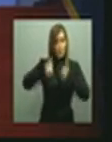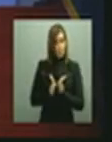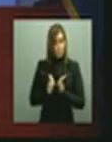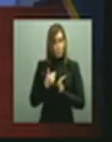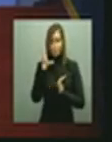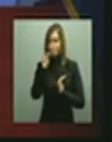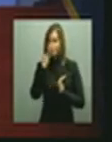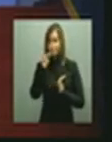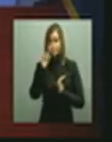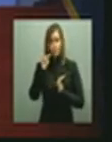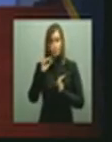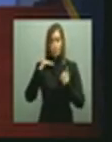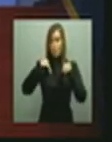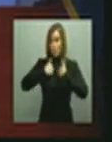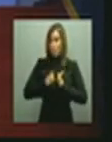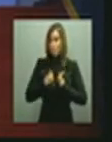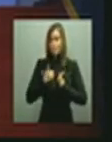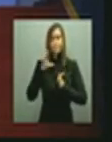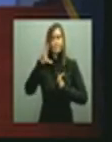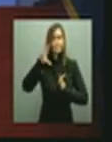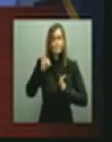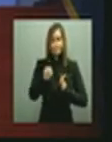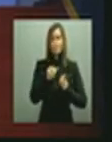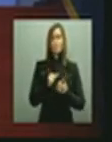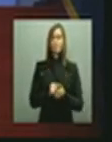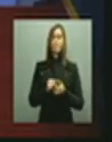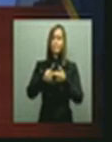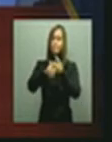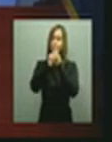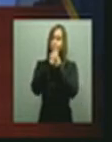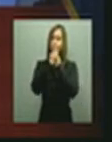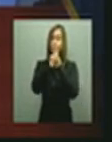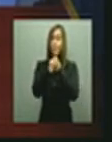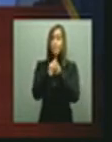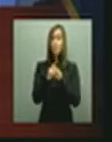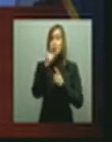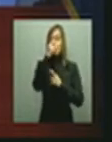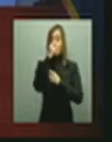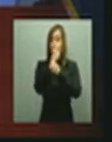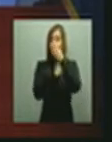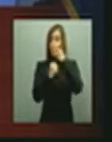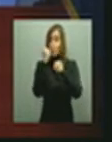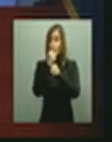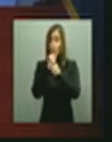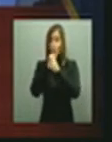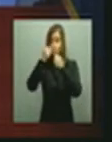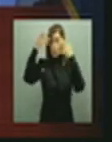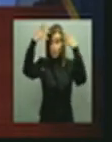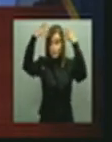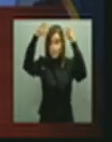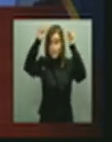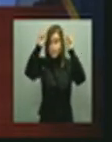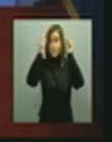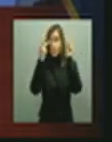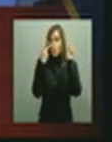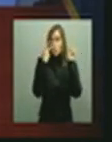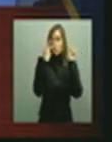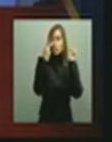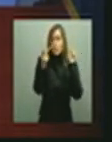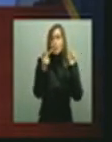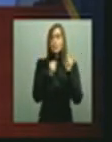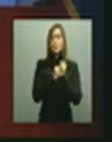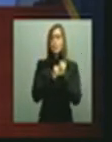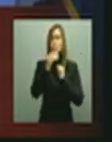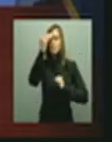presidente Luis Abinader anoche durante su informe en el Palacio Nacional. Nosotros vamos a